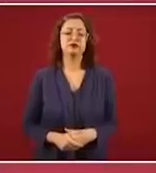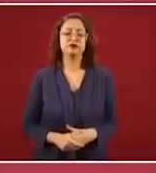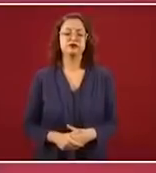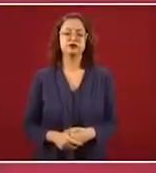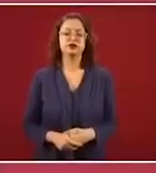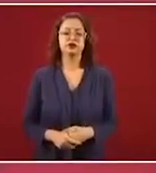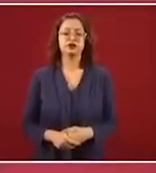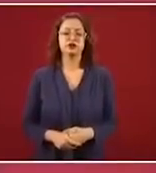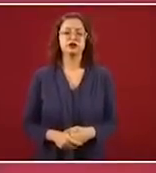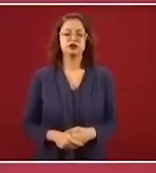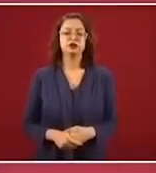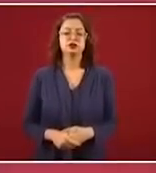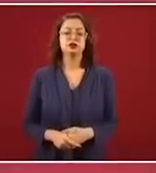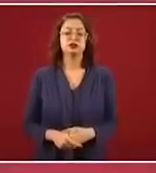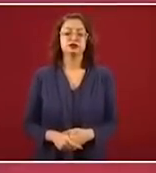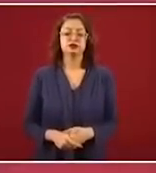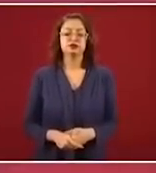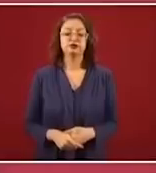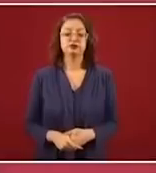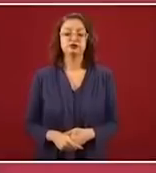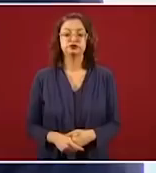Ya es delito grave